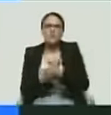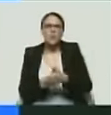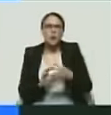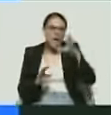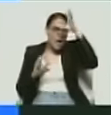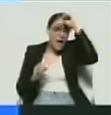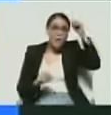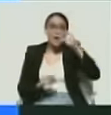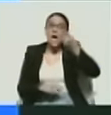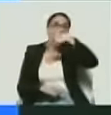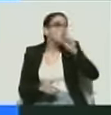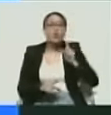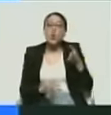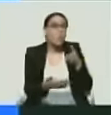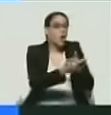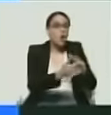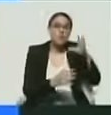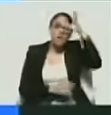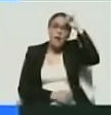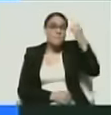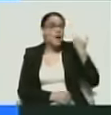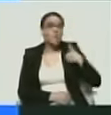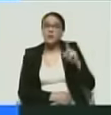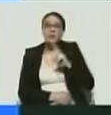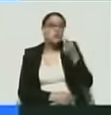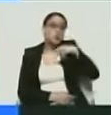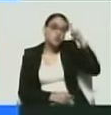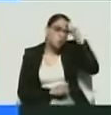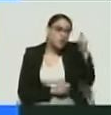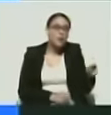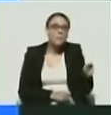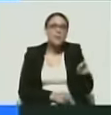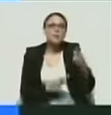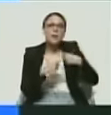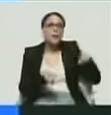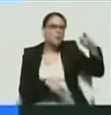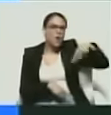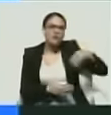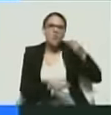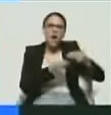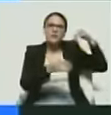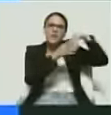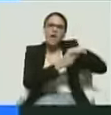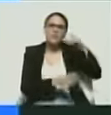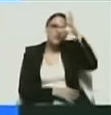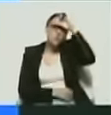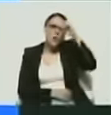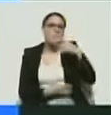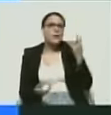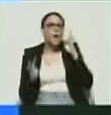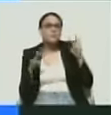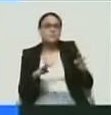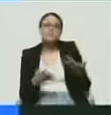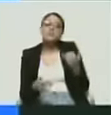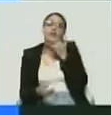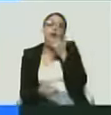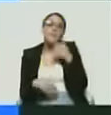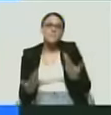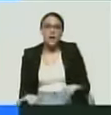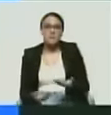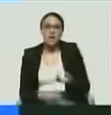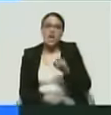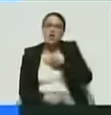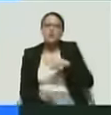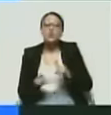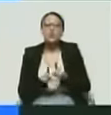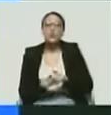de la República de los Estados Unidos Mexicanos con sede en Quito. No, nosotros somos gente decente, nosotros respetamos los